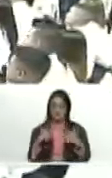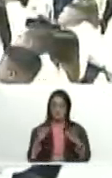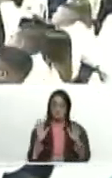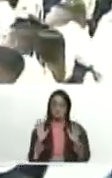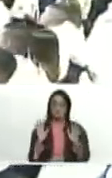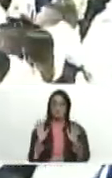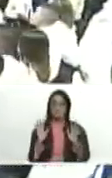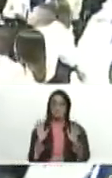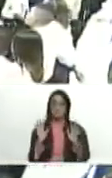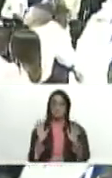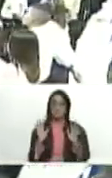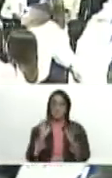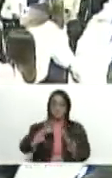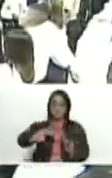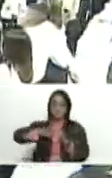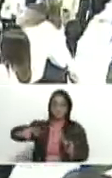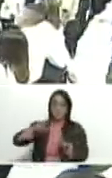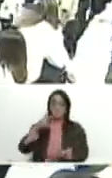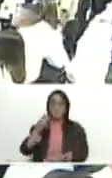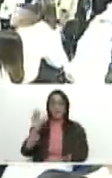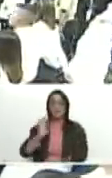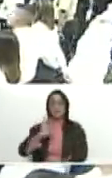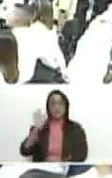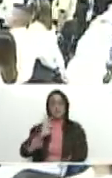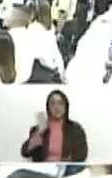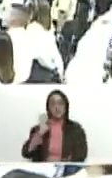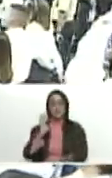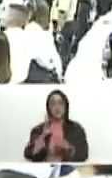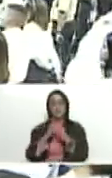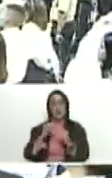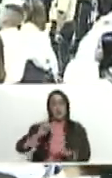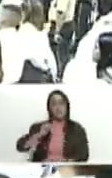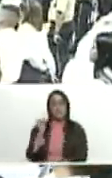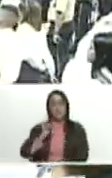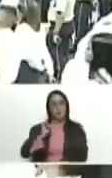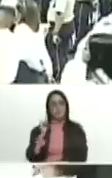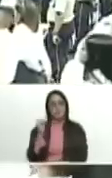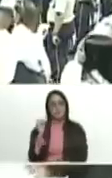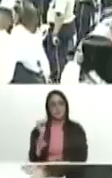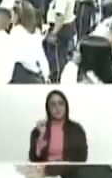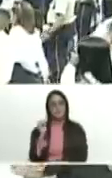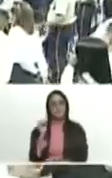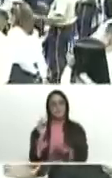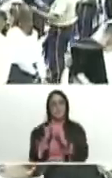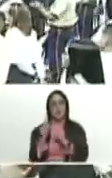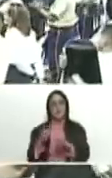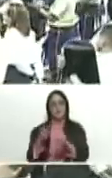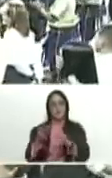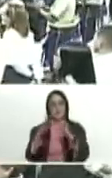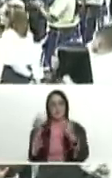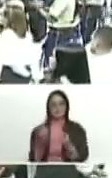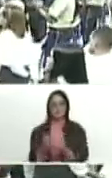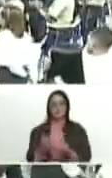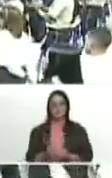por lo menos, debemos apartar un 20% para los funcionarios policiales tengan su vivienda con su familia.